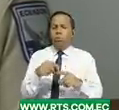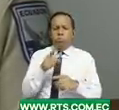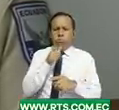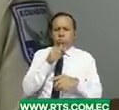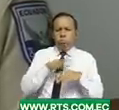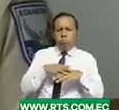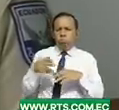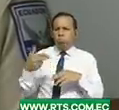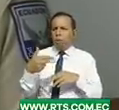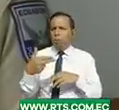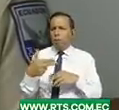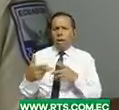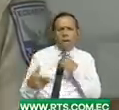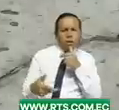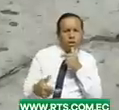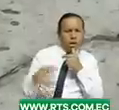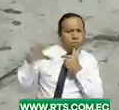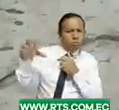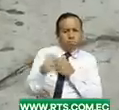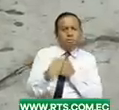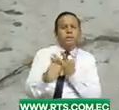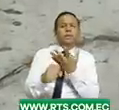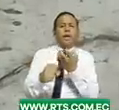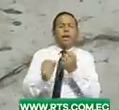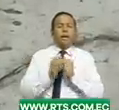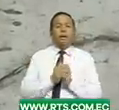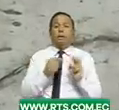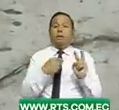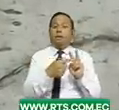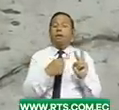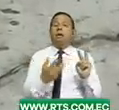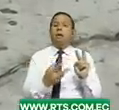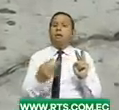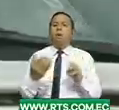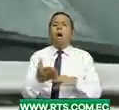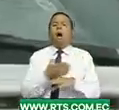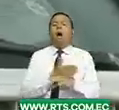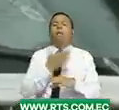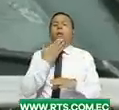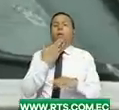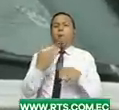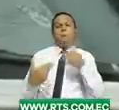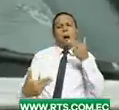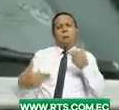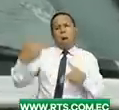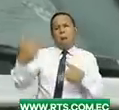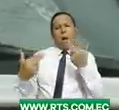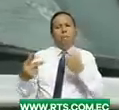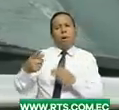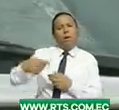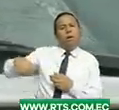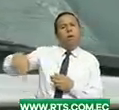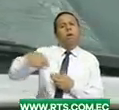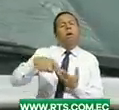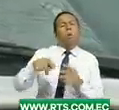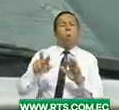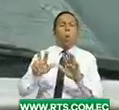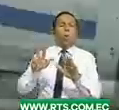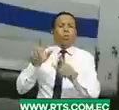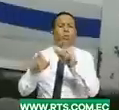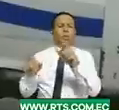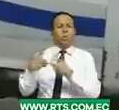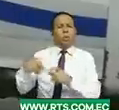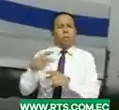delictivo. Los uniformados resultaron heridos durante un cruce de balas con al menos 8 sujetos que la tarde del